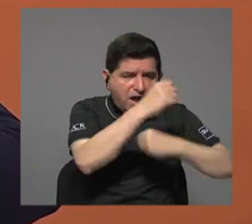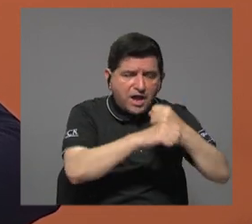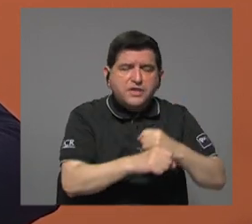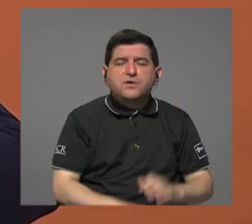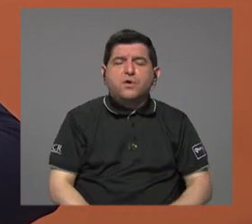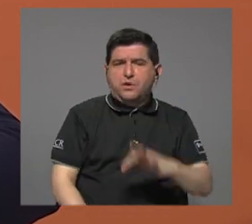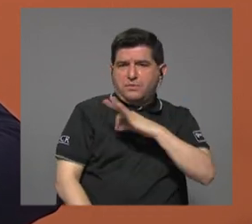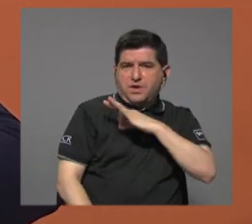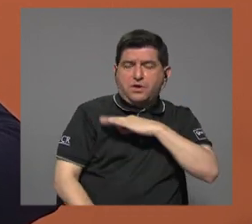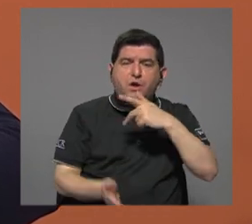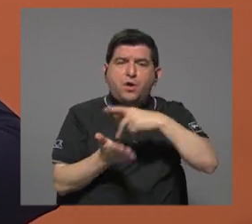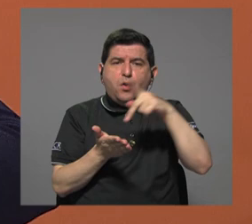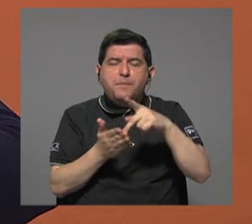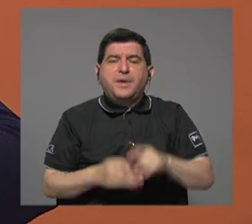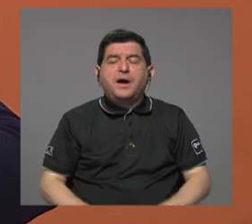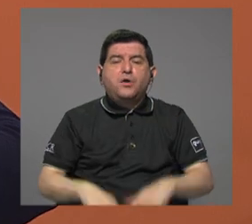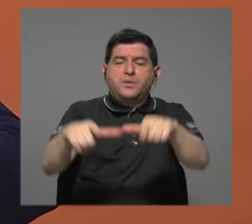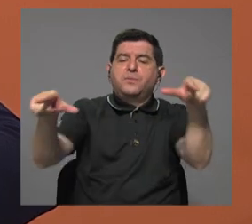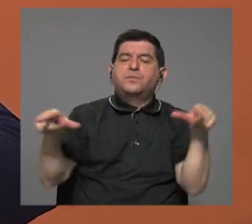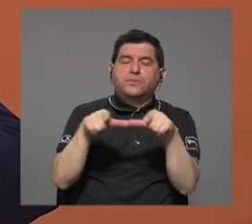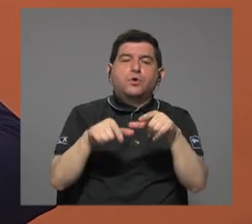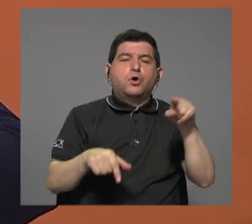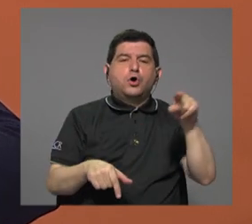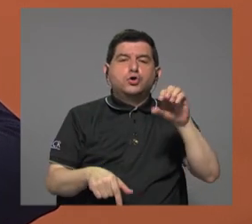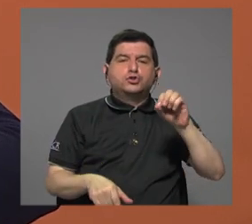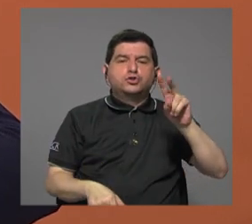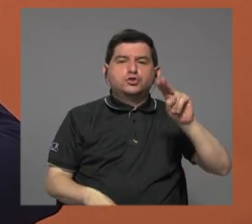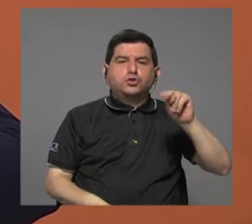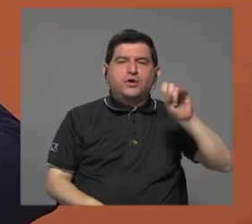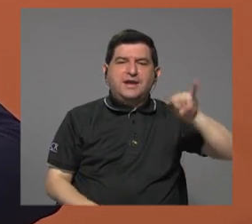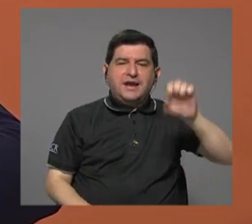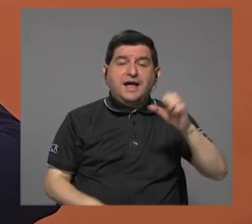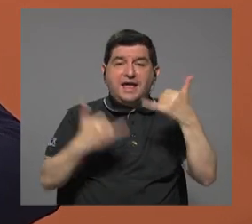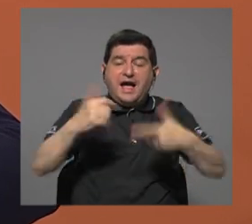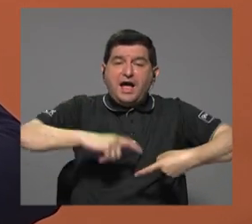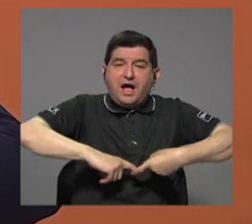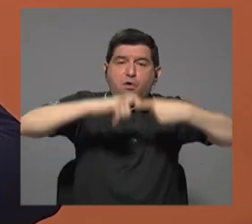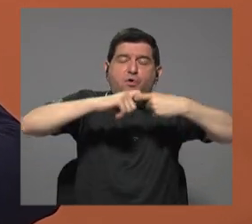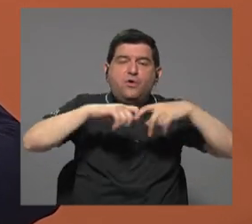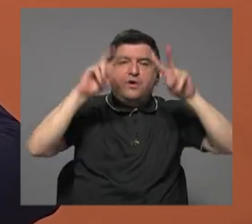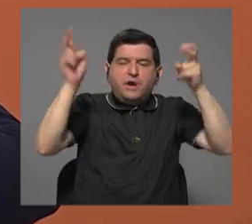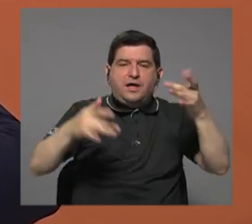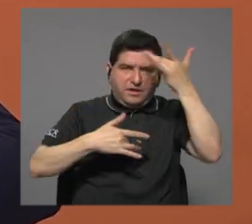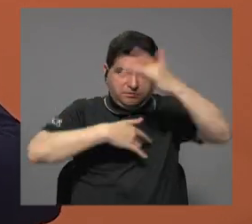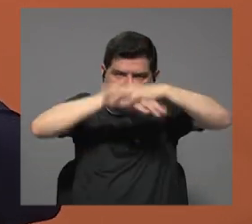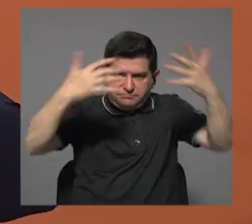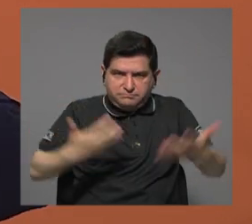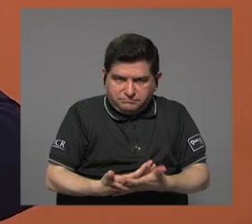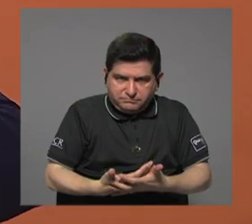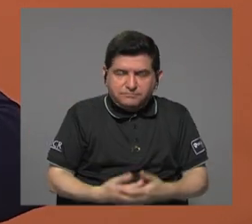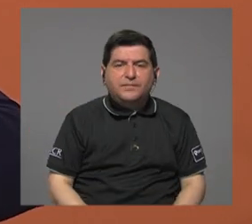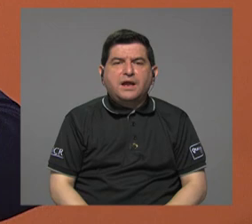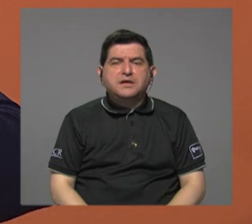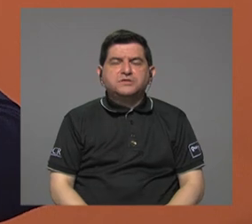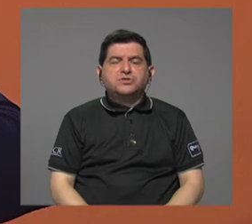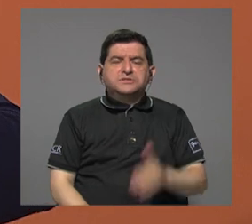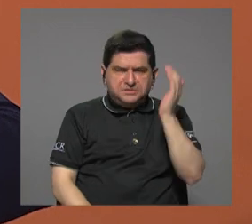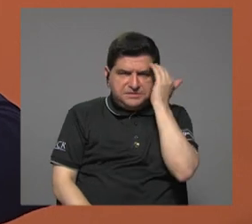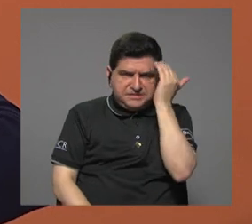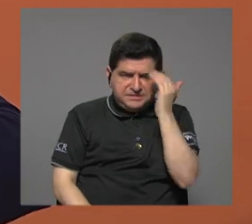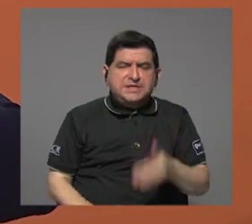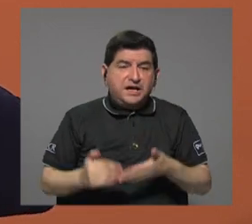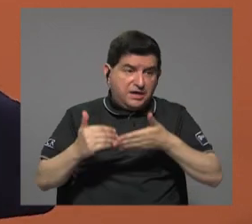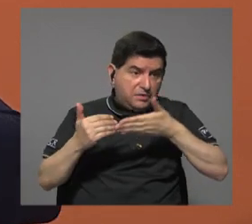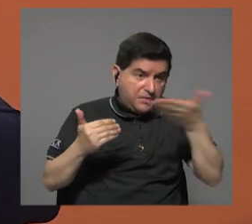y el pago personaje que él son ag de hecho ahorita está suspendido por el tema de la pandemia entonces se reconoce que hay elementos